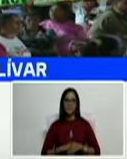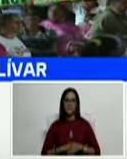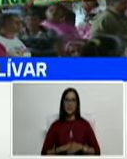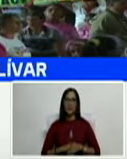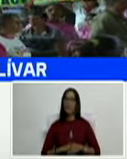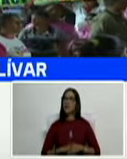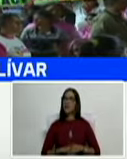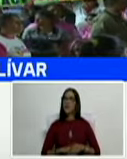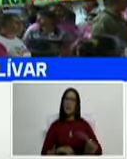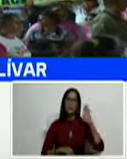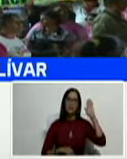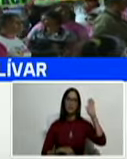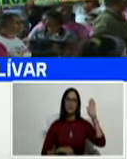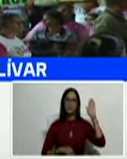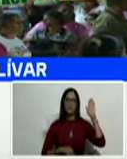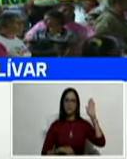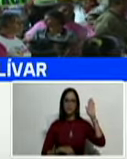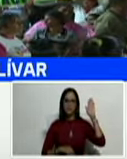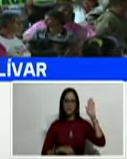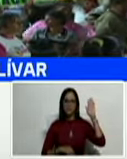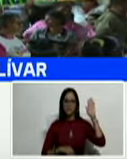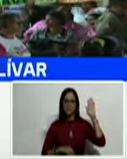Levanten la mano del corazón.